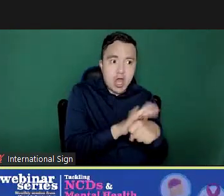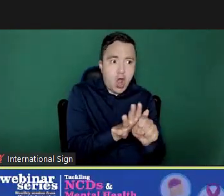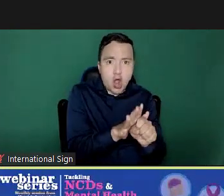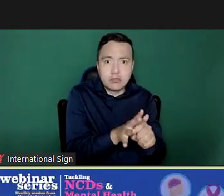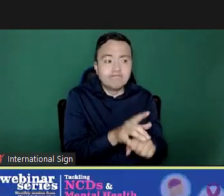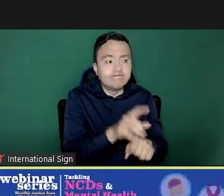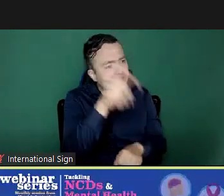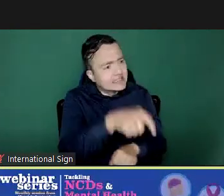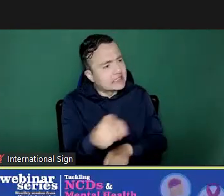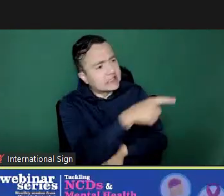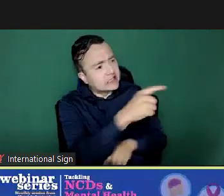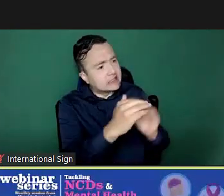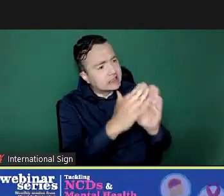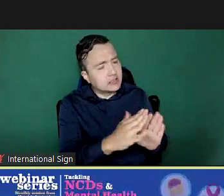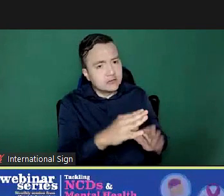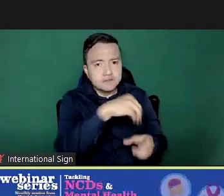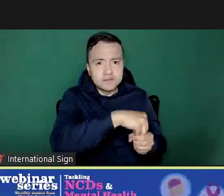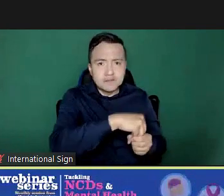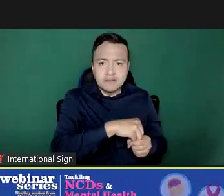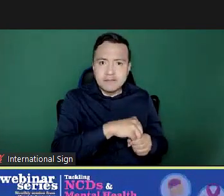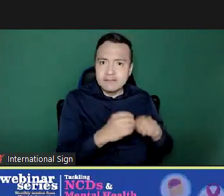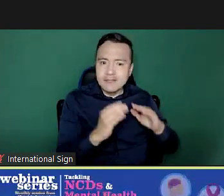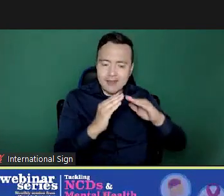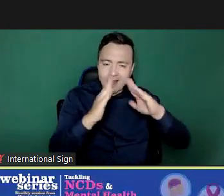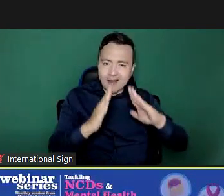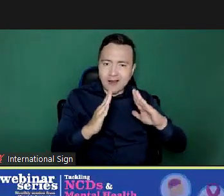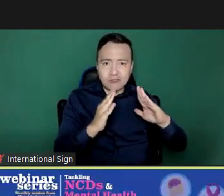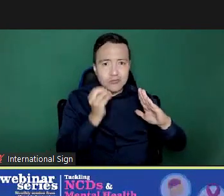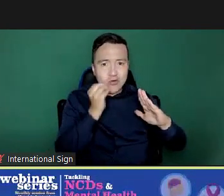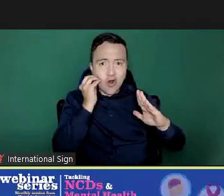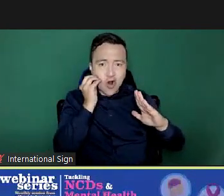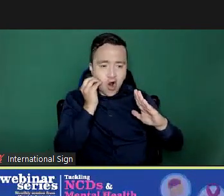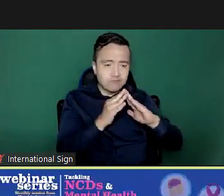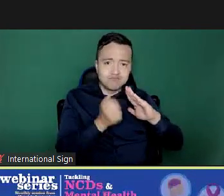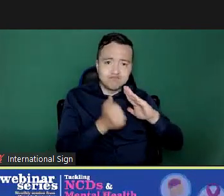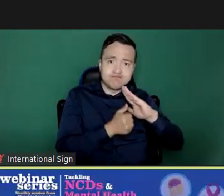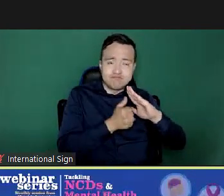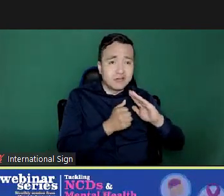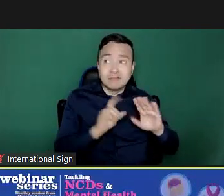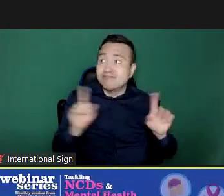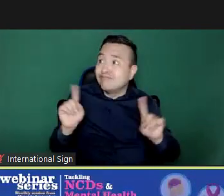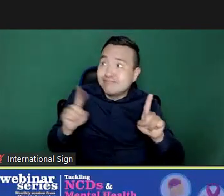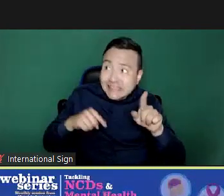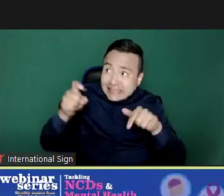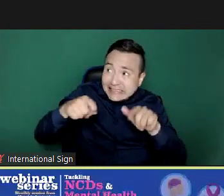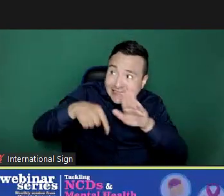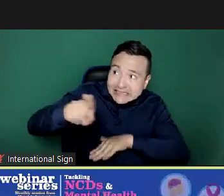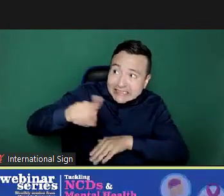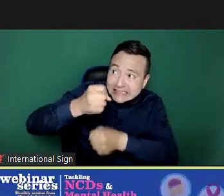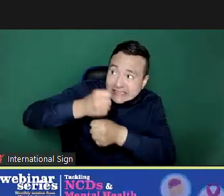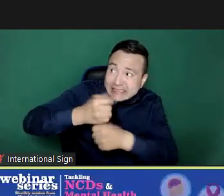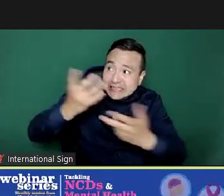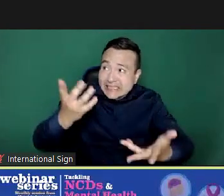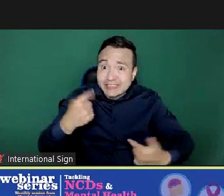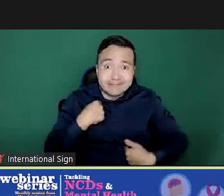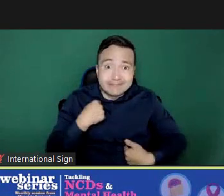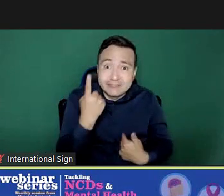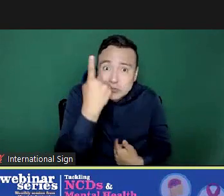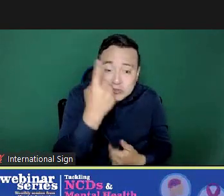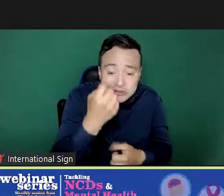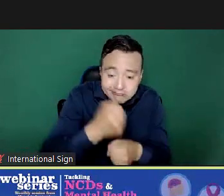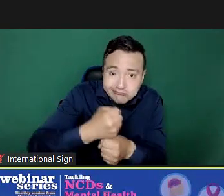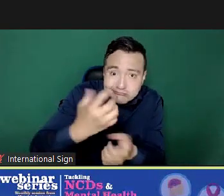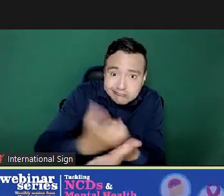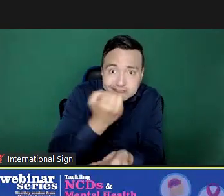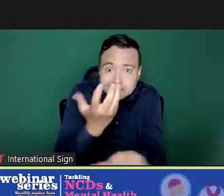tienen que incluir las causas de las causas, sobre todo los determinantes sociales. Tienen que existir intervenciones de los factores de riesgo y estilos de vida que